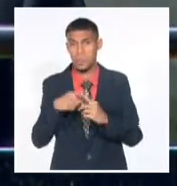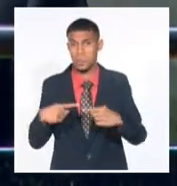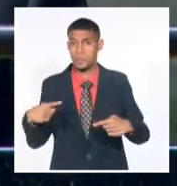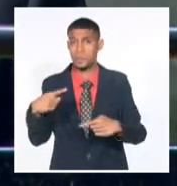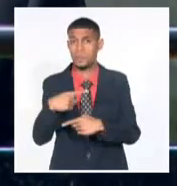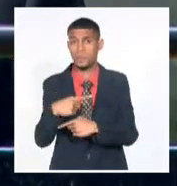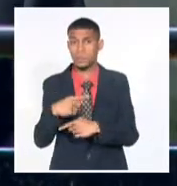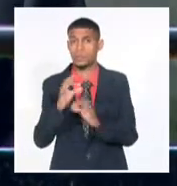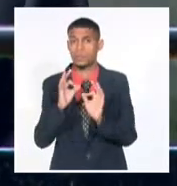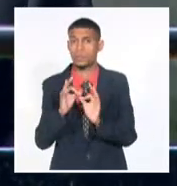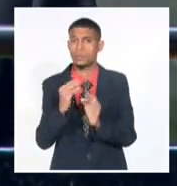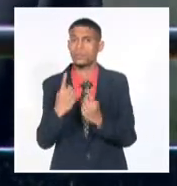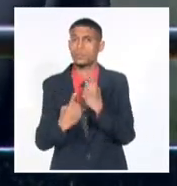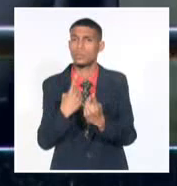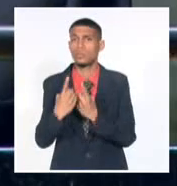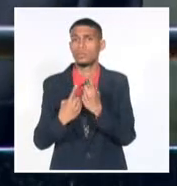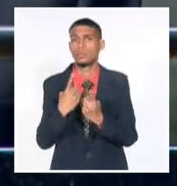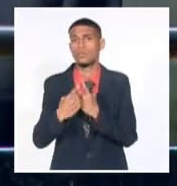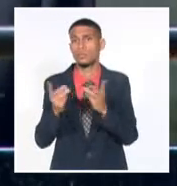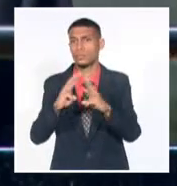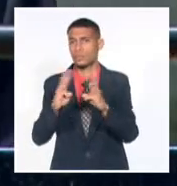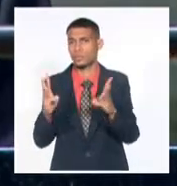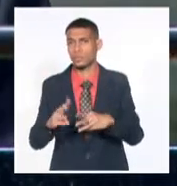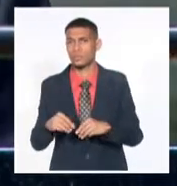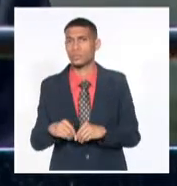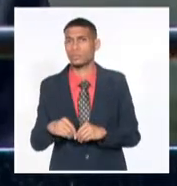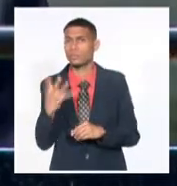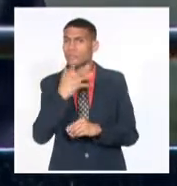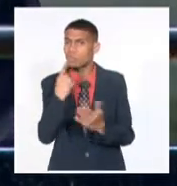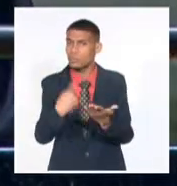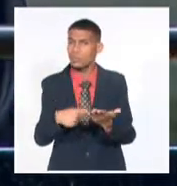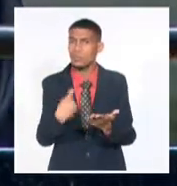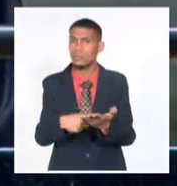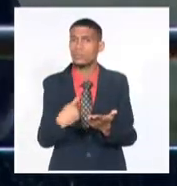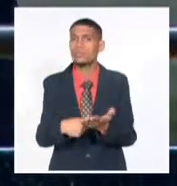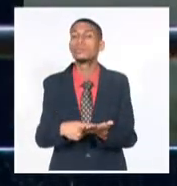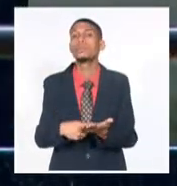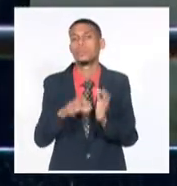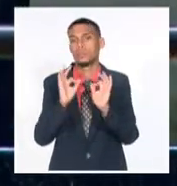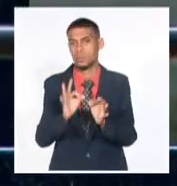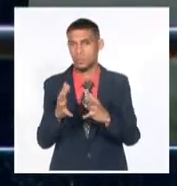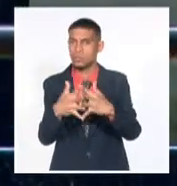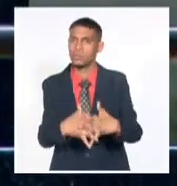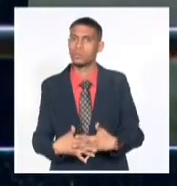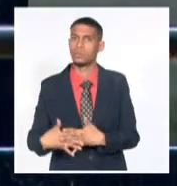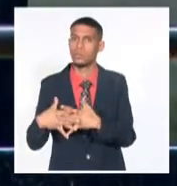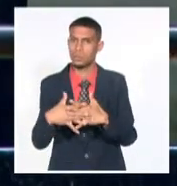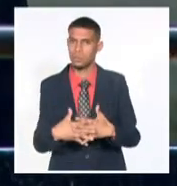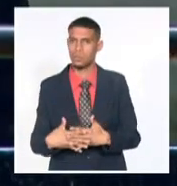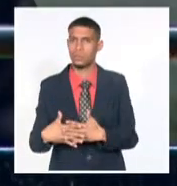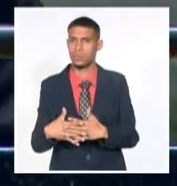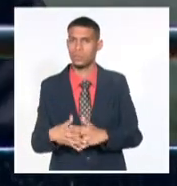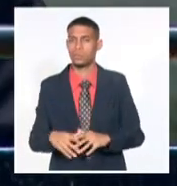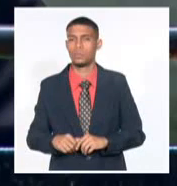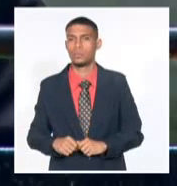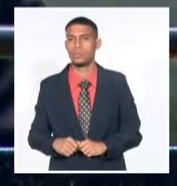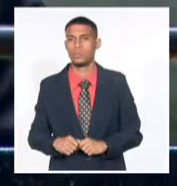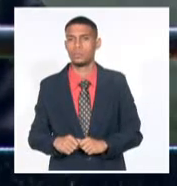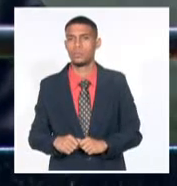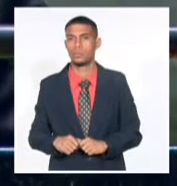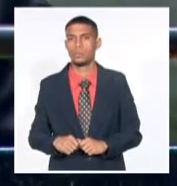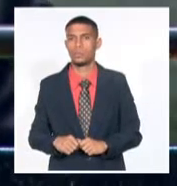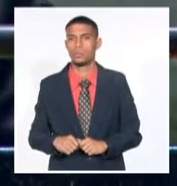desde plataformas tóxicas, financiadas y asentadas en territorio estadounidense,